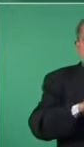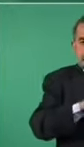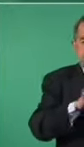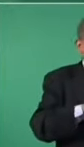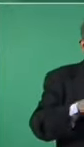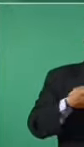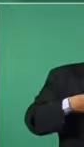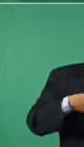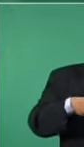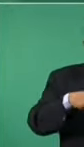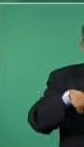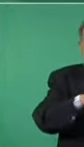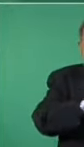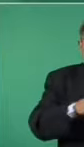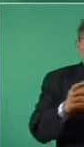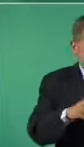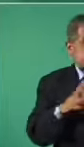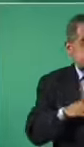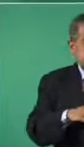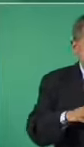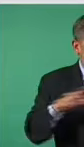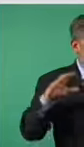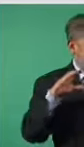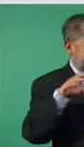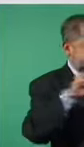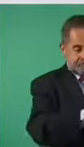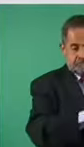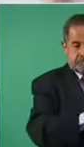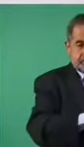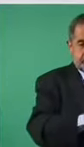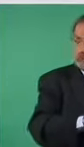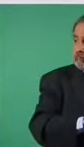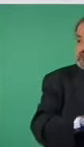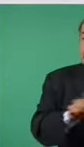traficando con migrantes. Entonces,